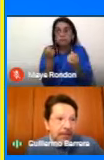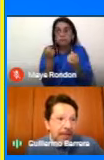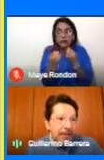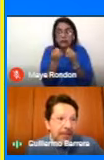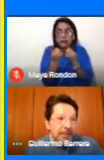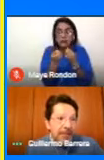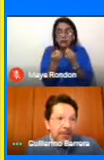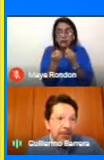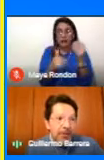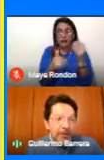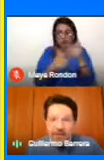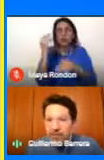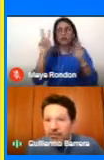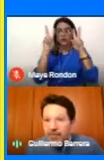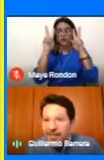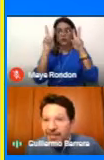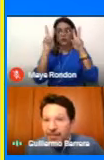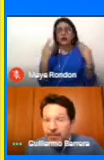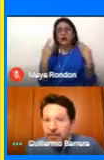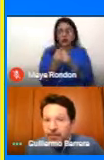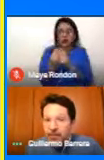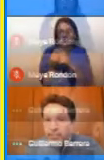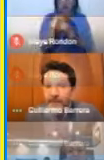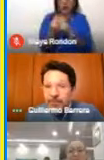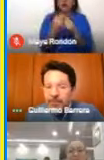empezamos a hablar de convivencia ciudadana.